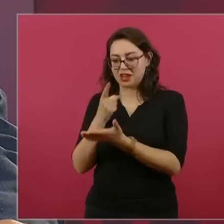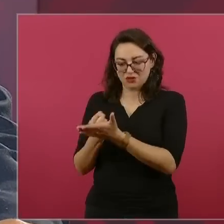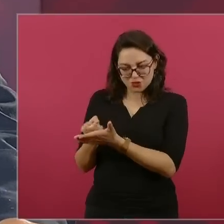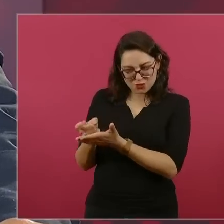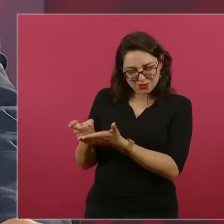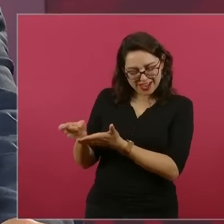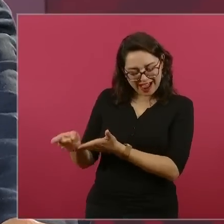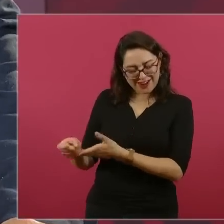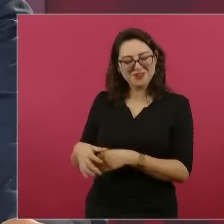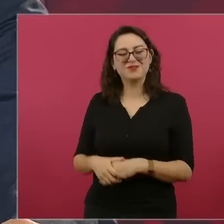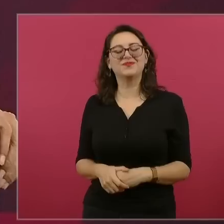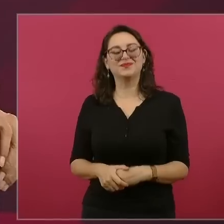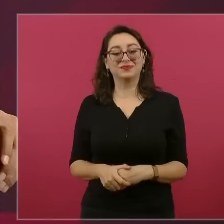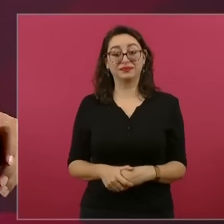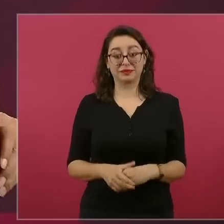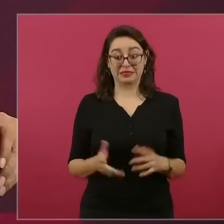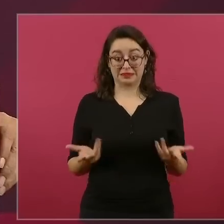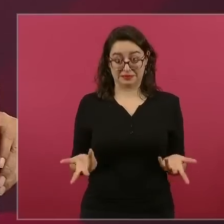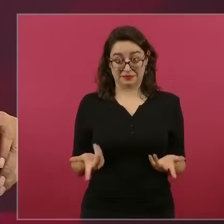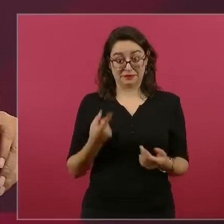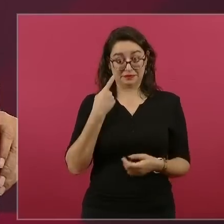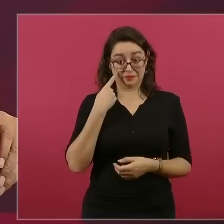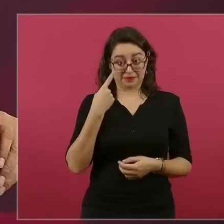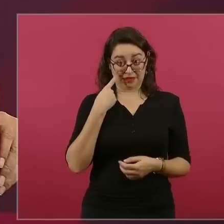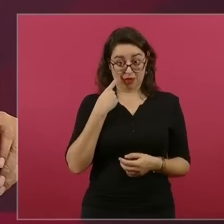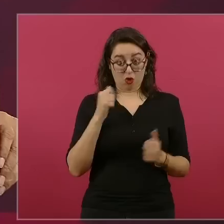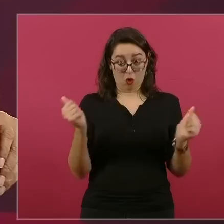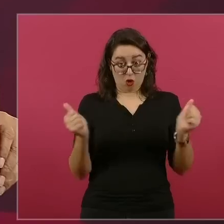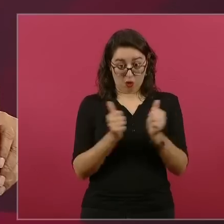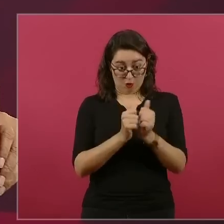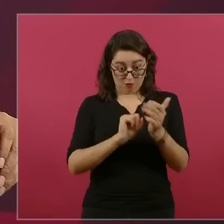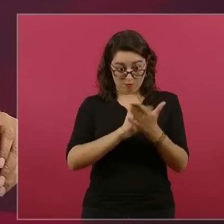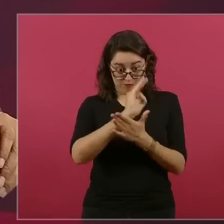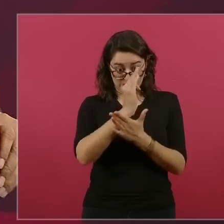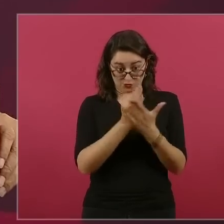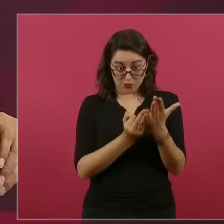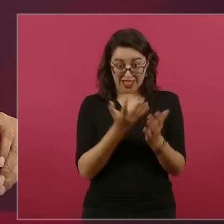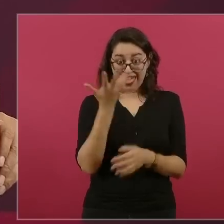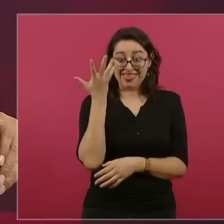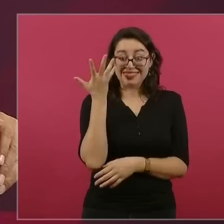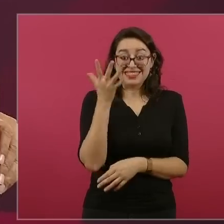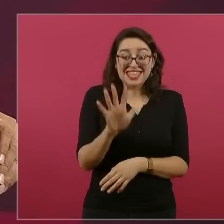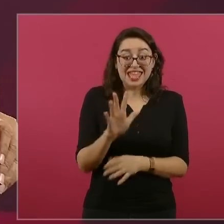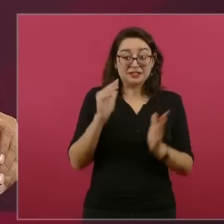10,000 millones. Eso por arriba. Por arriba. Aparte,